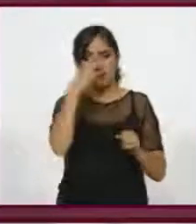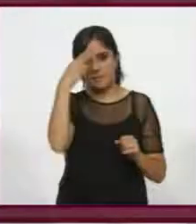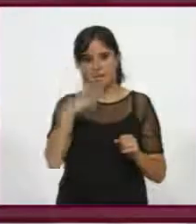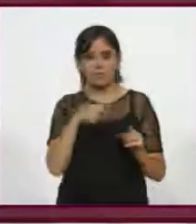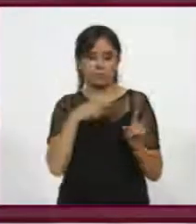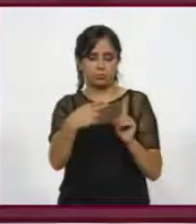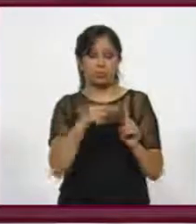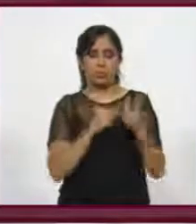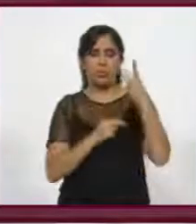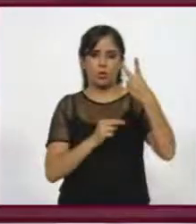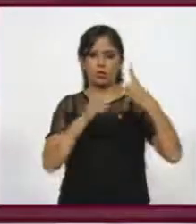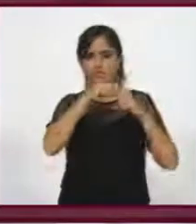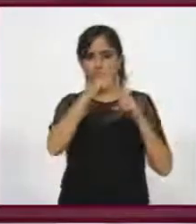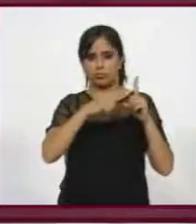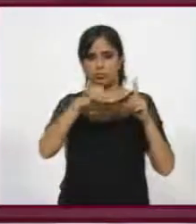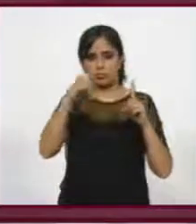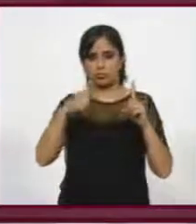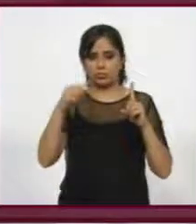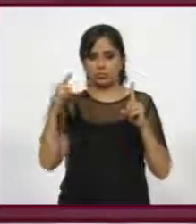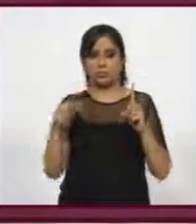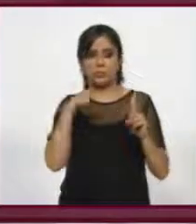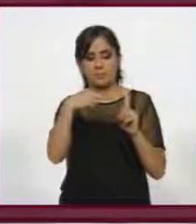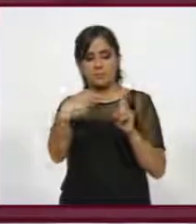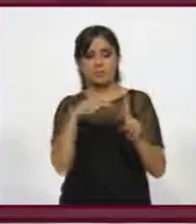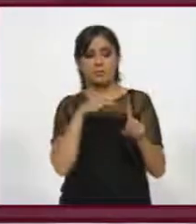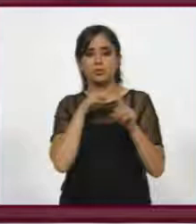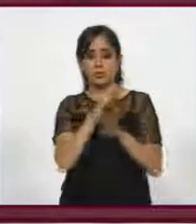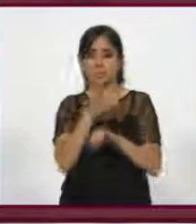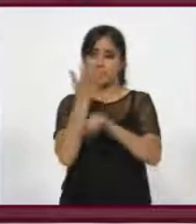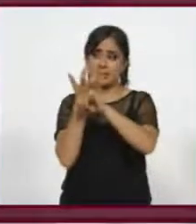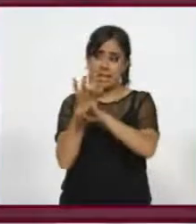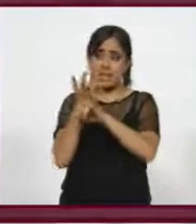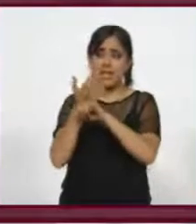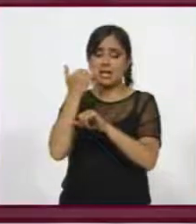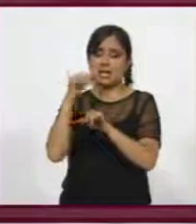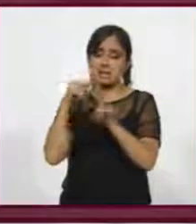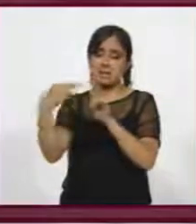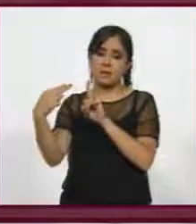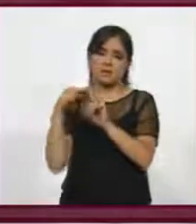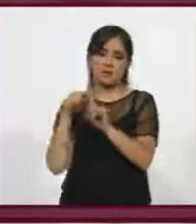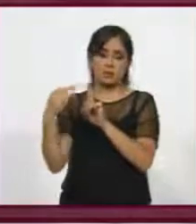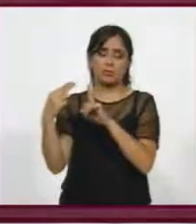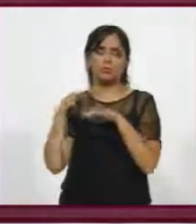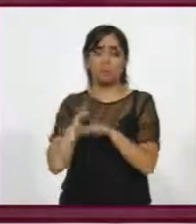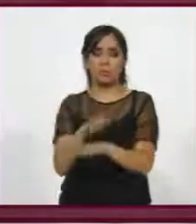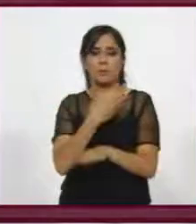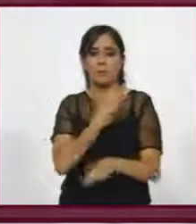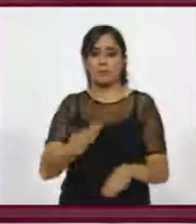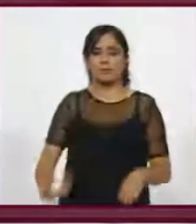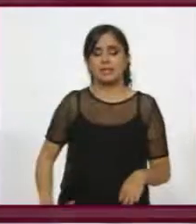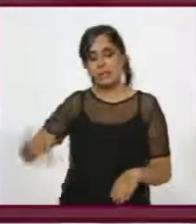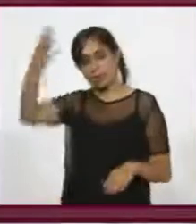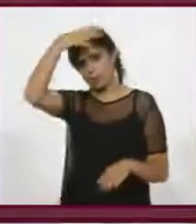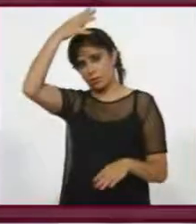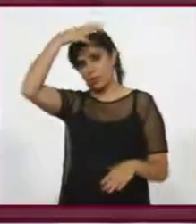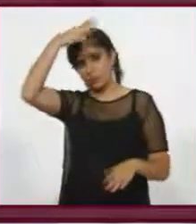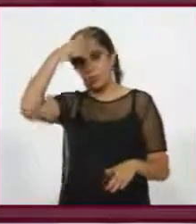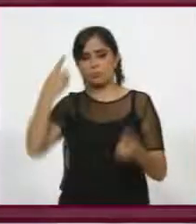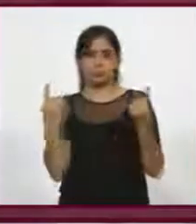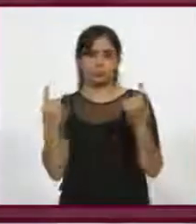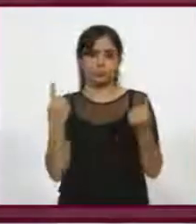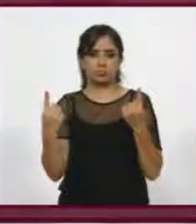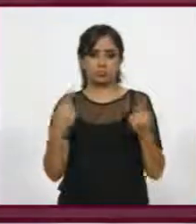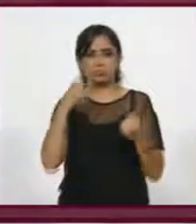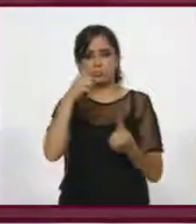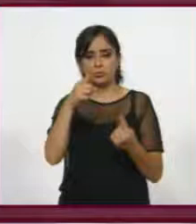dos tendencias, las visiones respecto a Estados Unidos y las visiones respecto a el presidente de Estados Unidos. Si